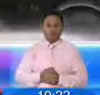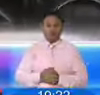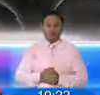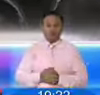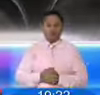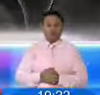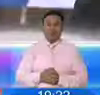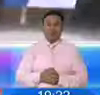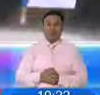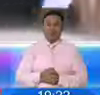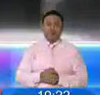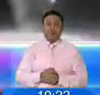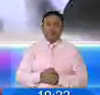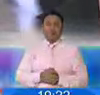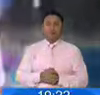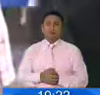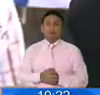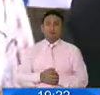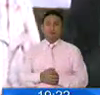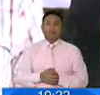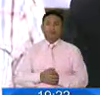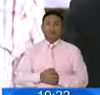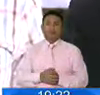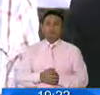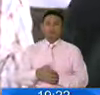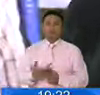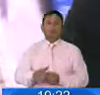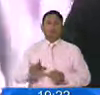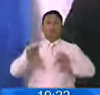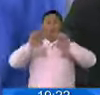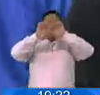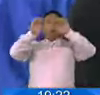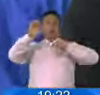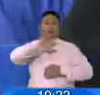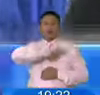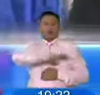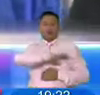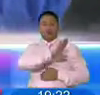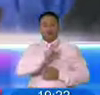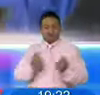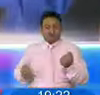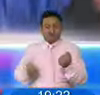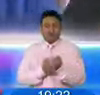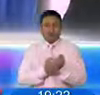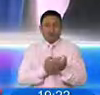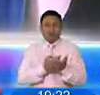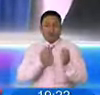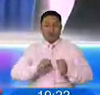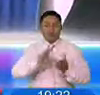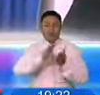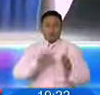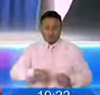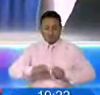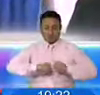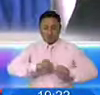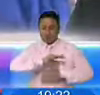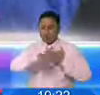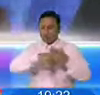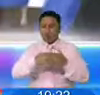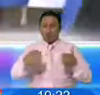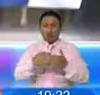40 vehículos. El fortalecimiento de las empresas municipales. Sí, para servir a la ciudad con todos los